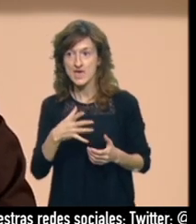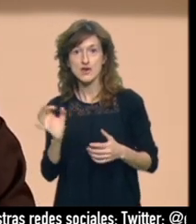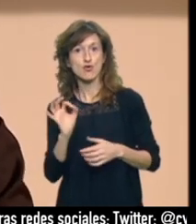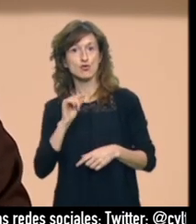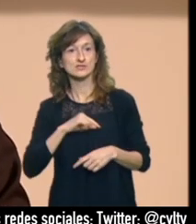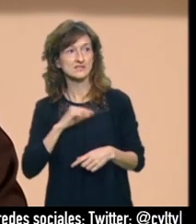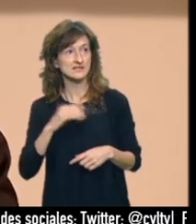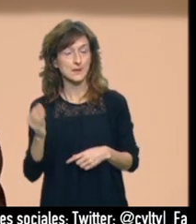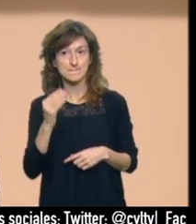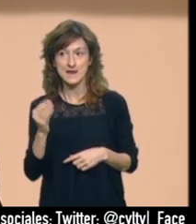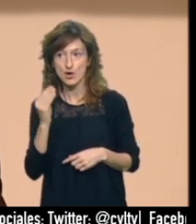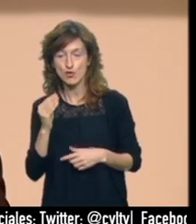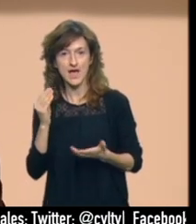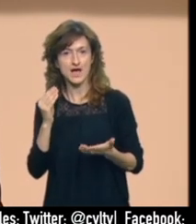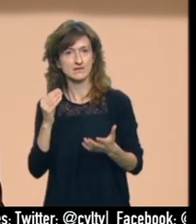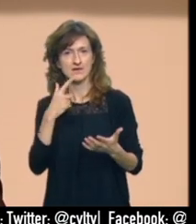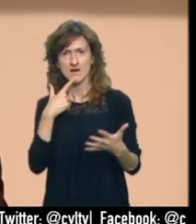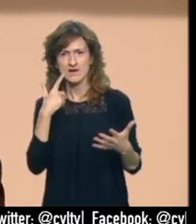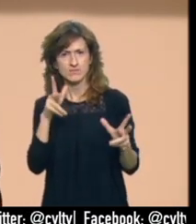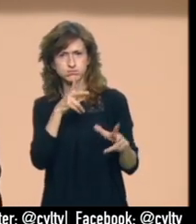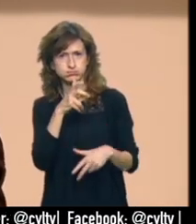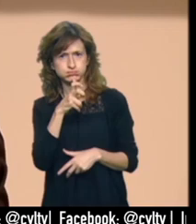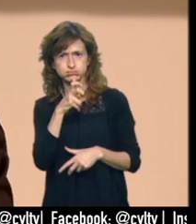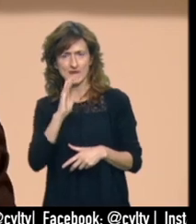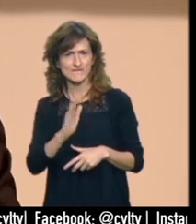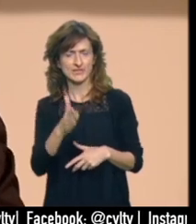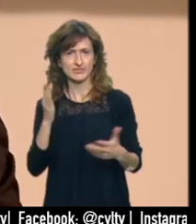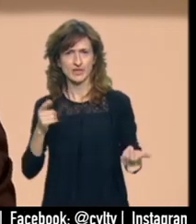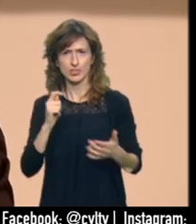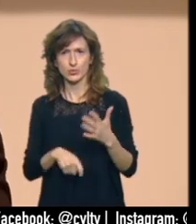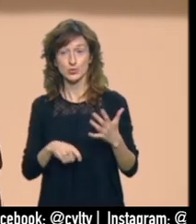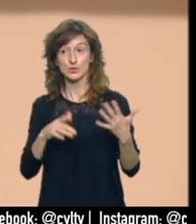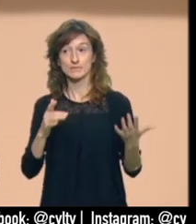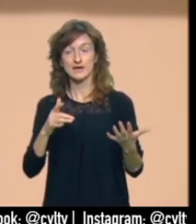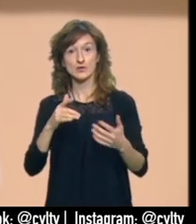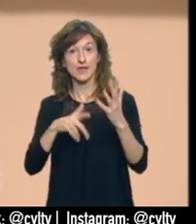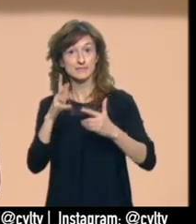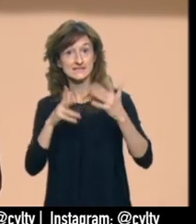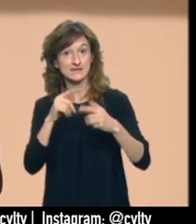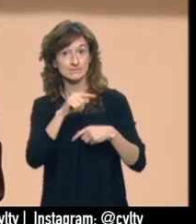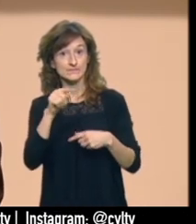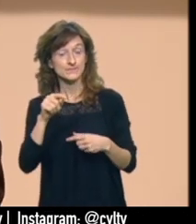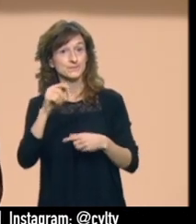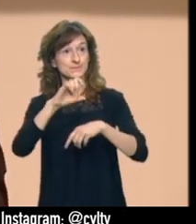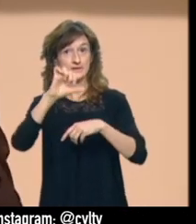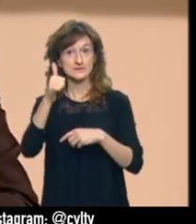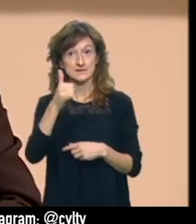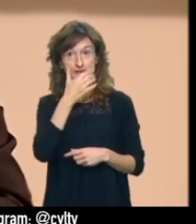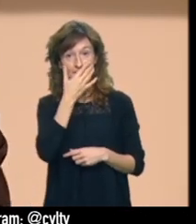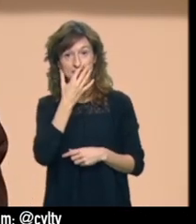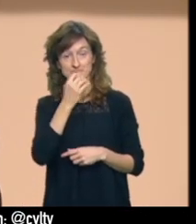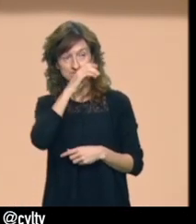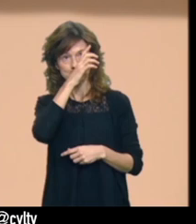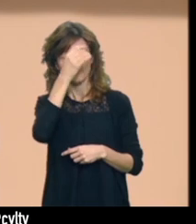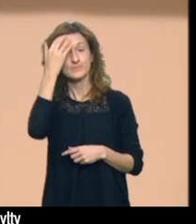muy mejorando y demás, son devastadores o están siendo devastadores. Pero para ello las distintas administraciones, tanto la estatal